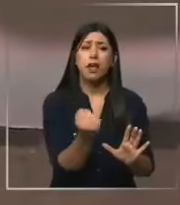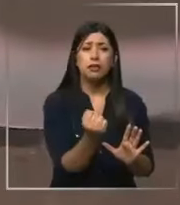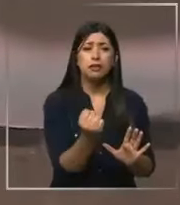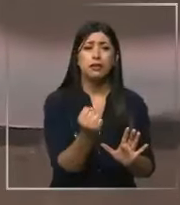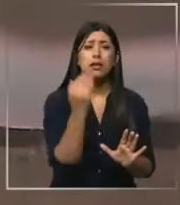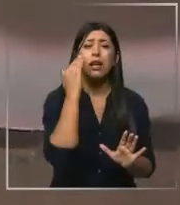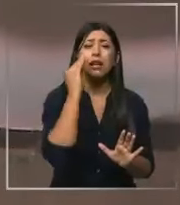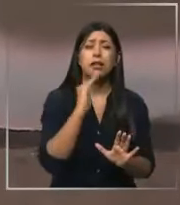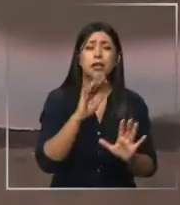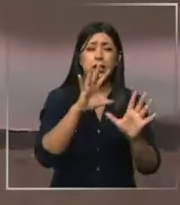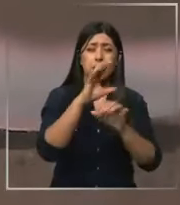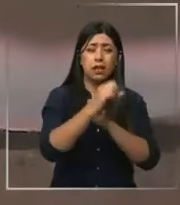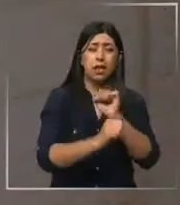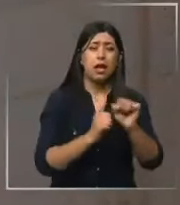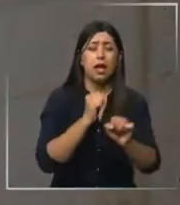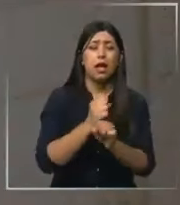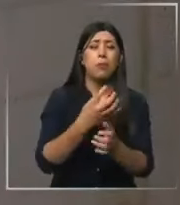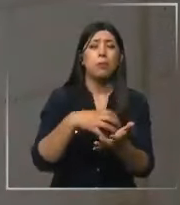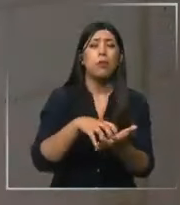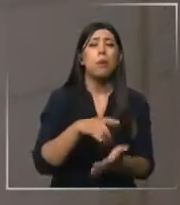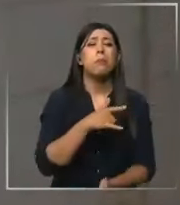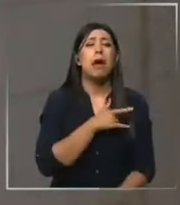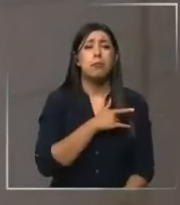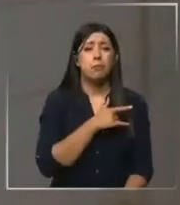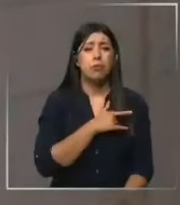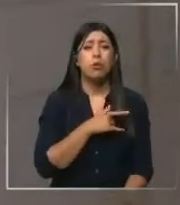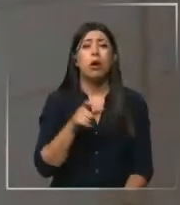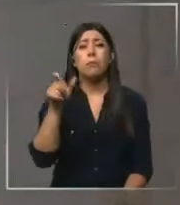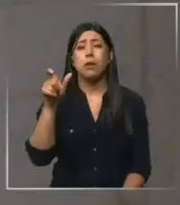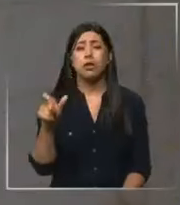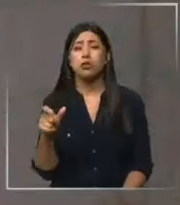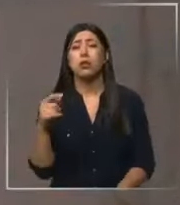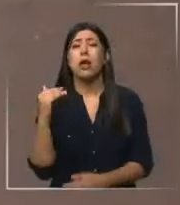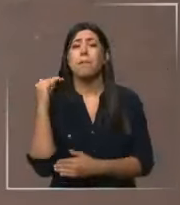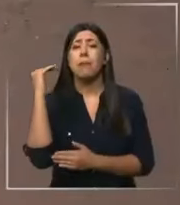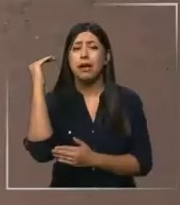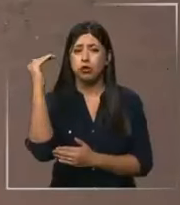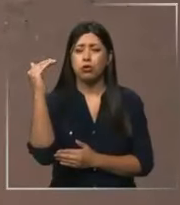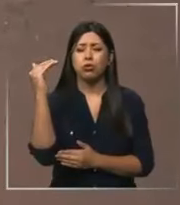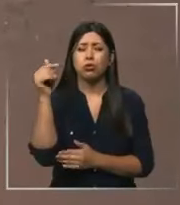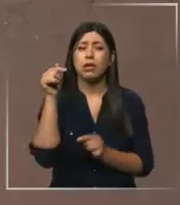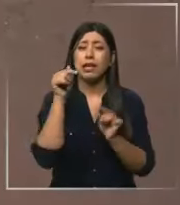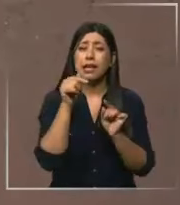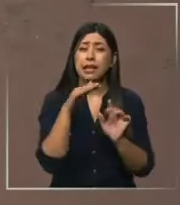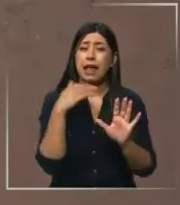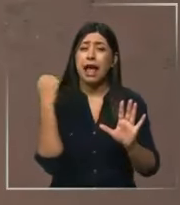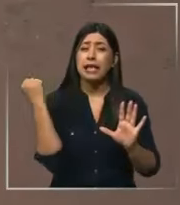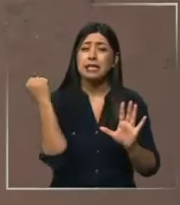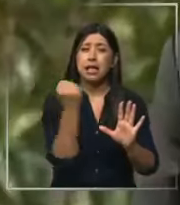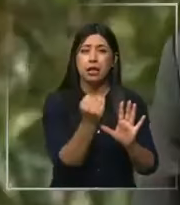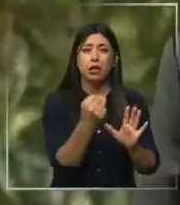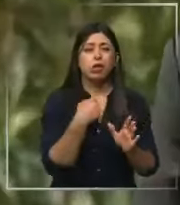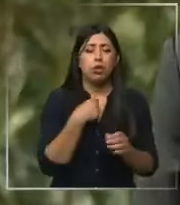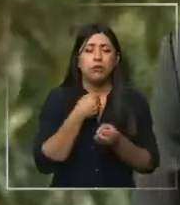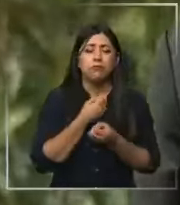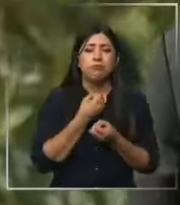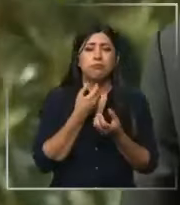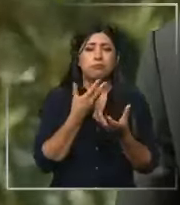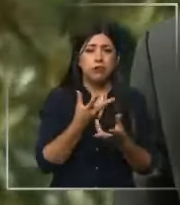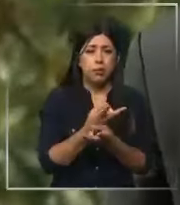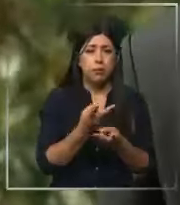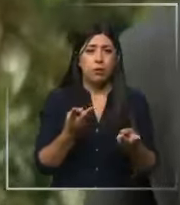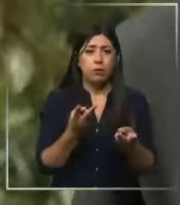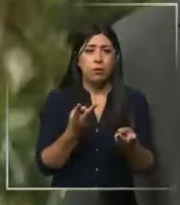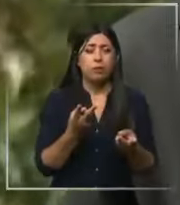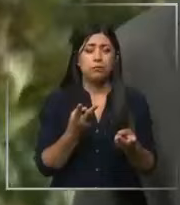una niña de 10 años en la comuna de Maipú, junto también a una persona mayor. Este asesinato, como dije públicamente